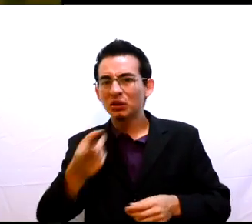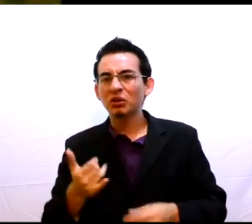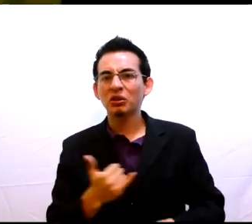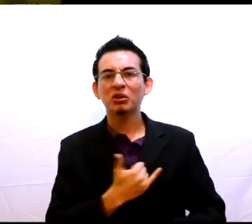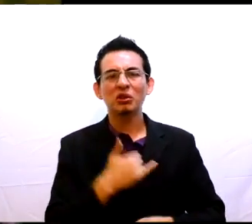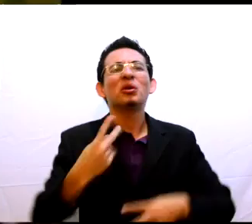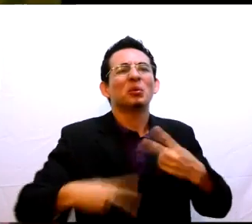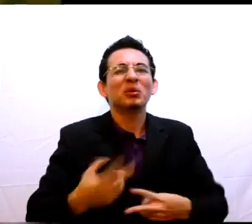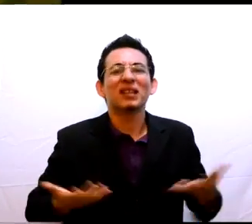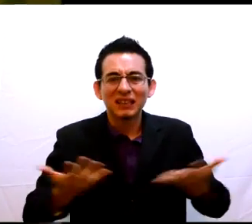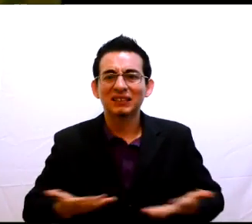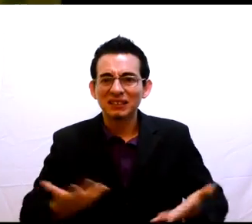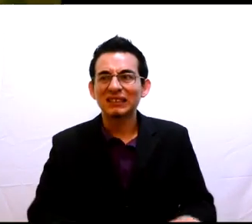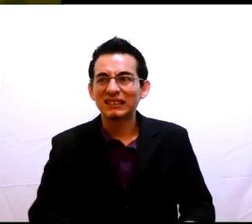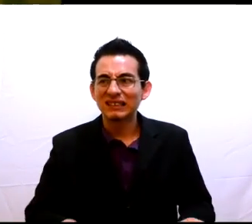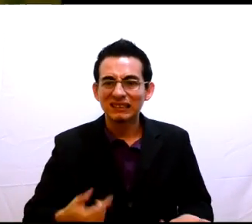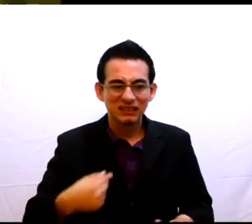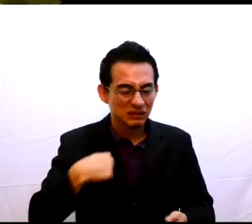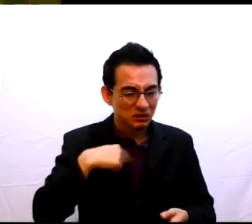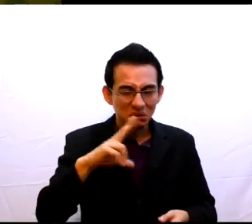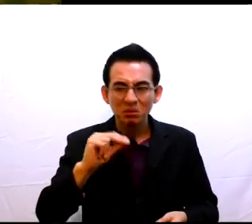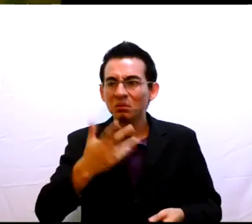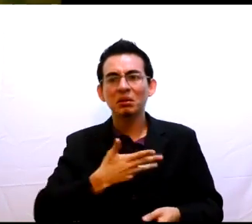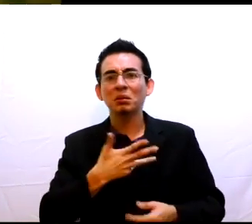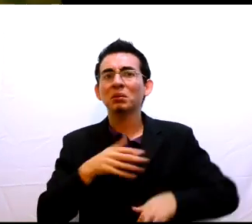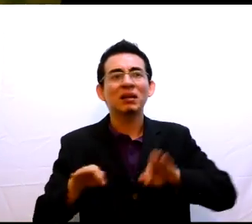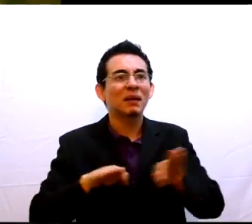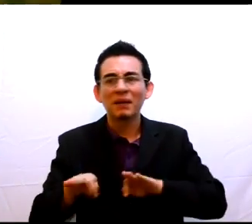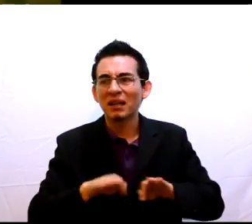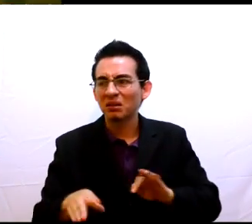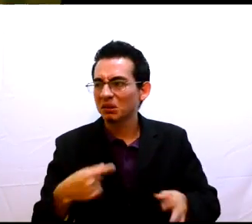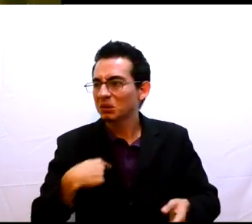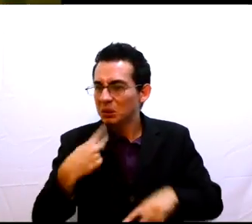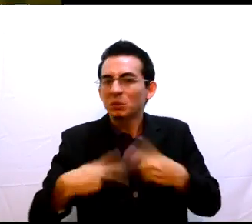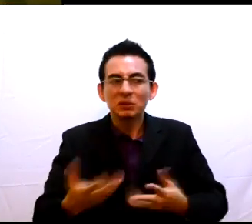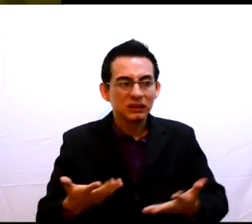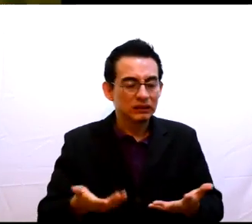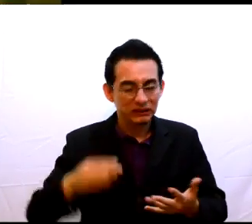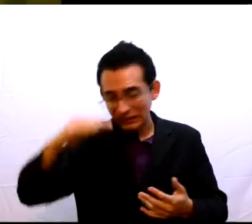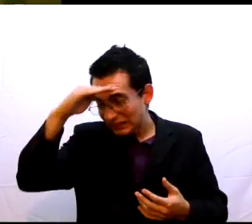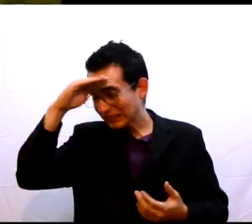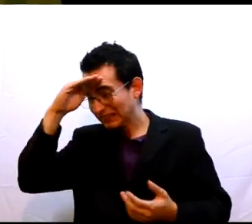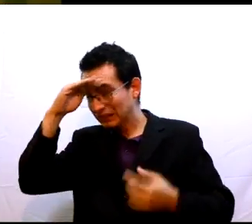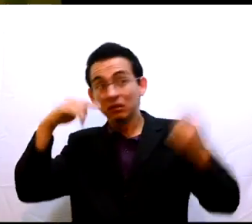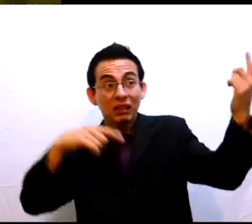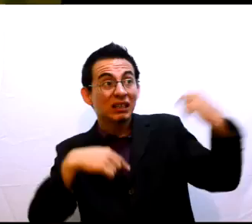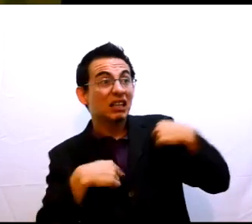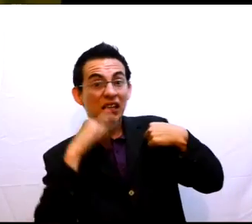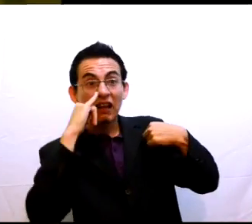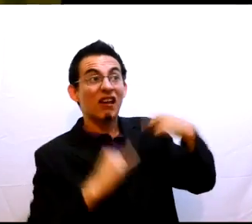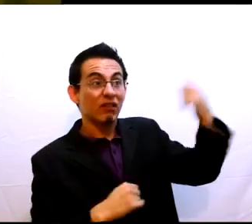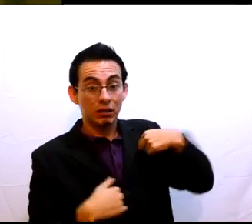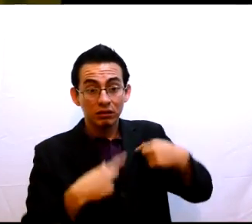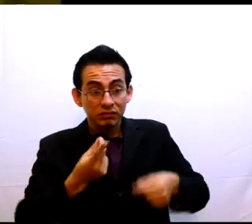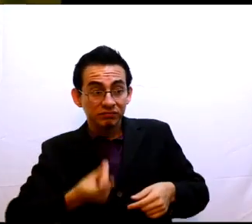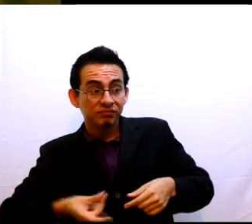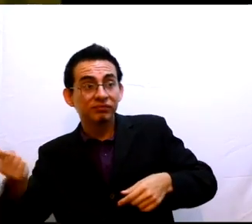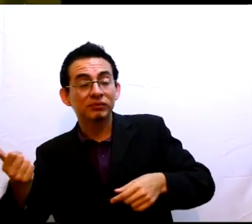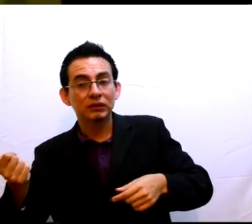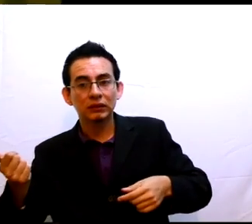haré qué voy a hacer ahora yo no tengo trabajo que voy a hacer porque me amo me quita la mayordomía